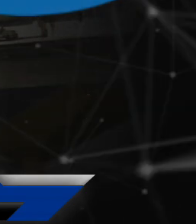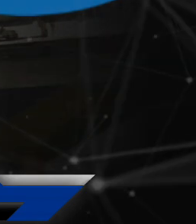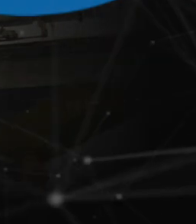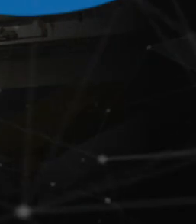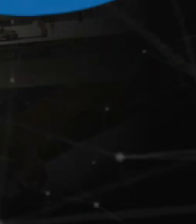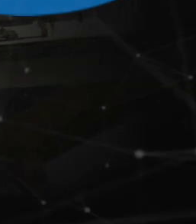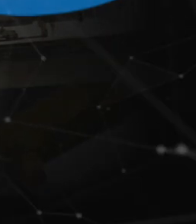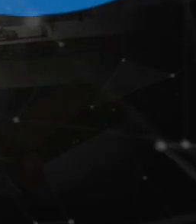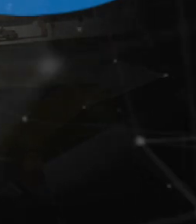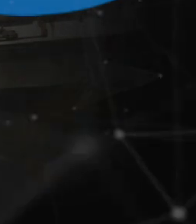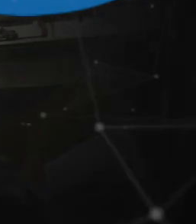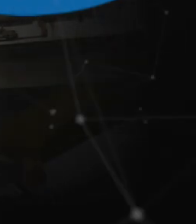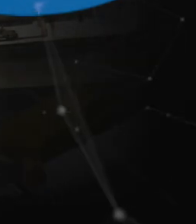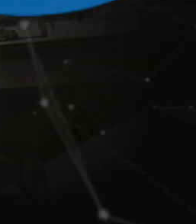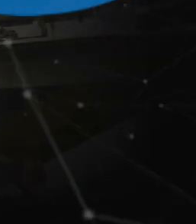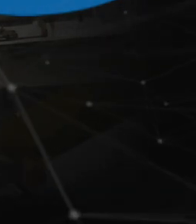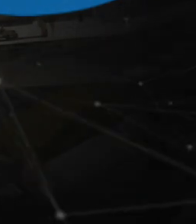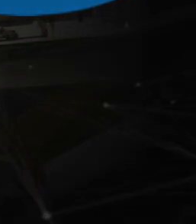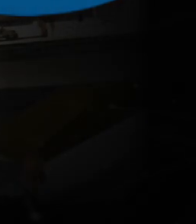Gracias.